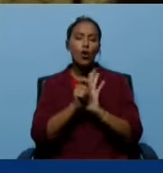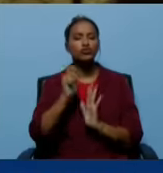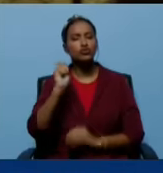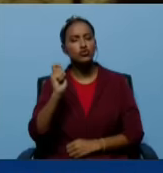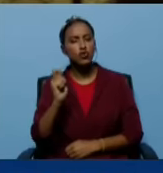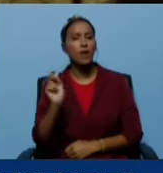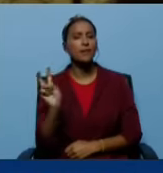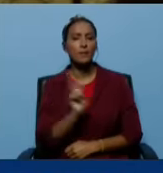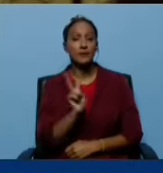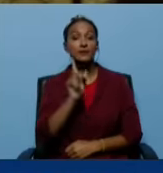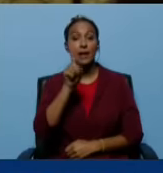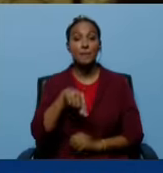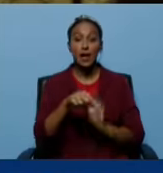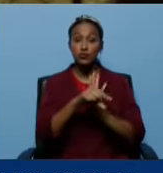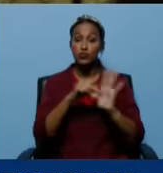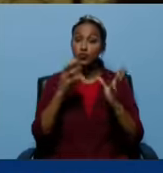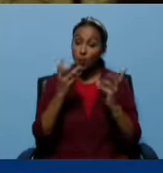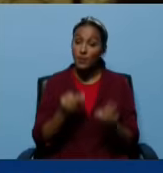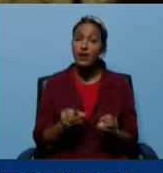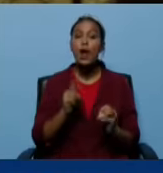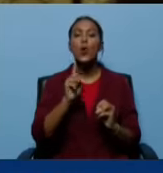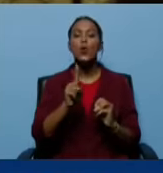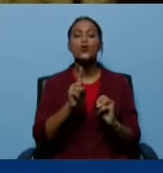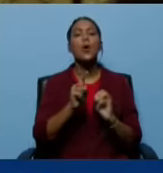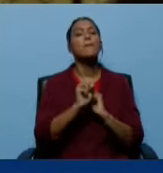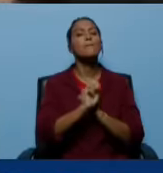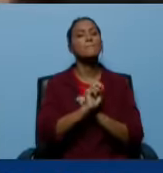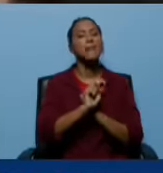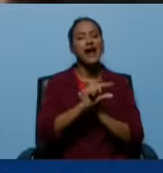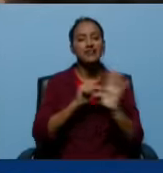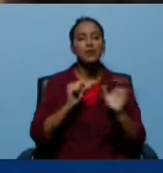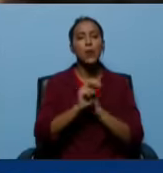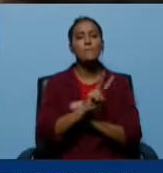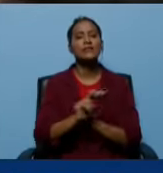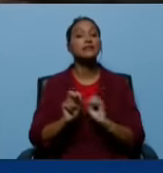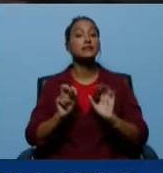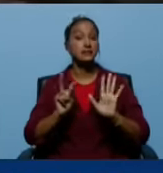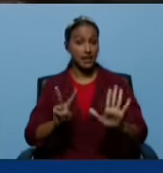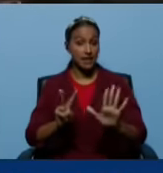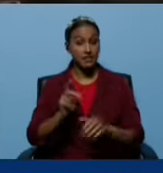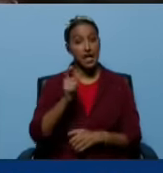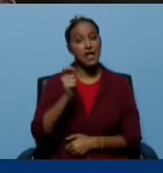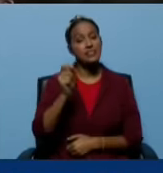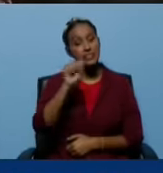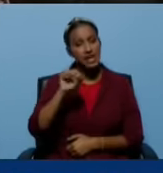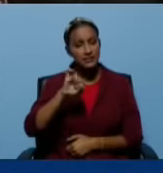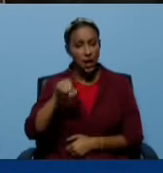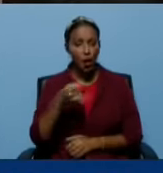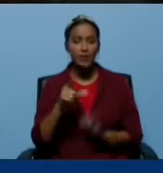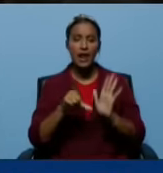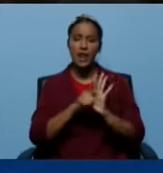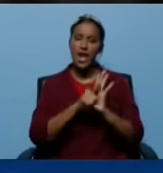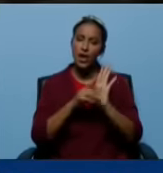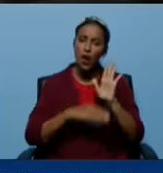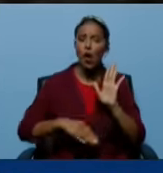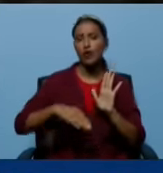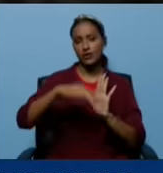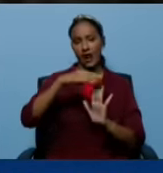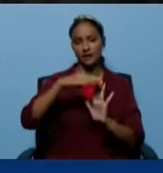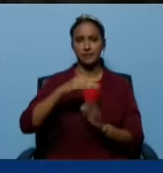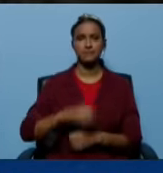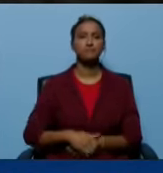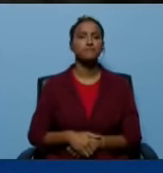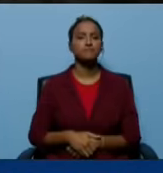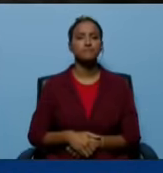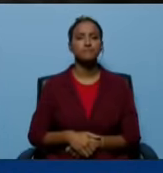y el numeral primero del artículo 27 de la Ley Orgánica del Tribunal Supremo de Justicia, que le atribuye a